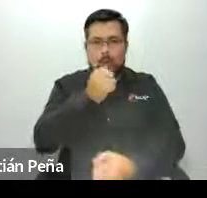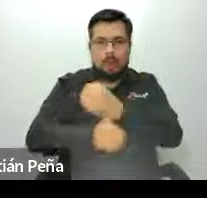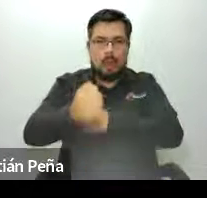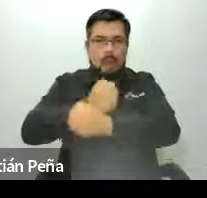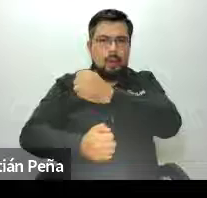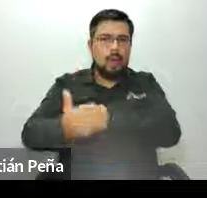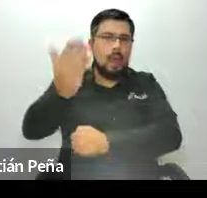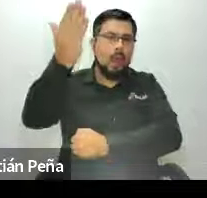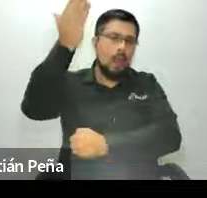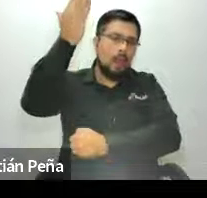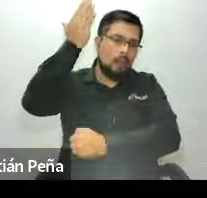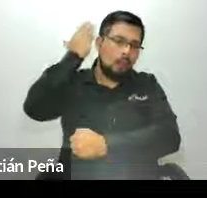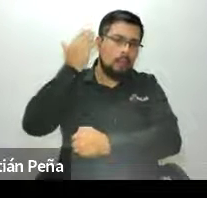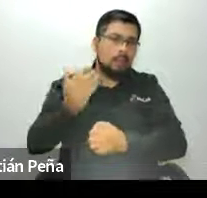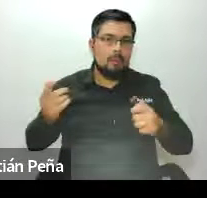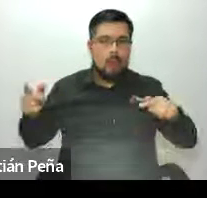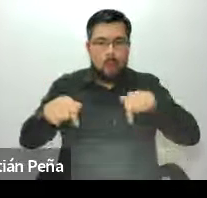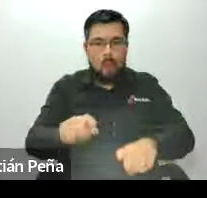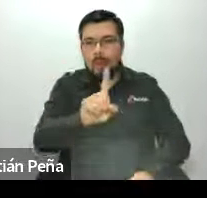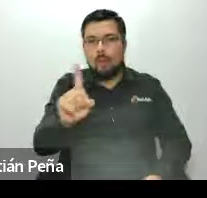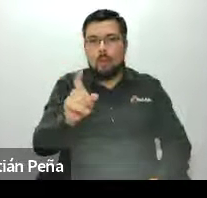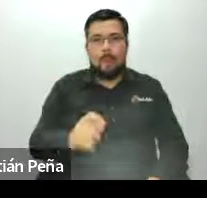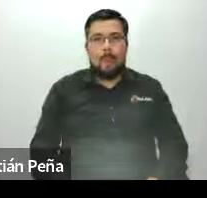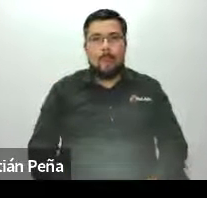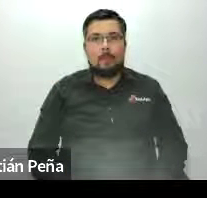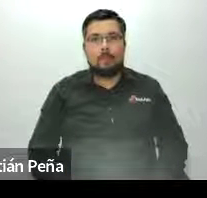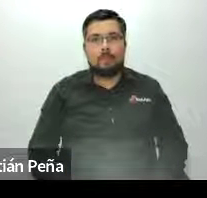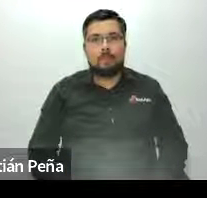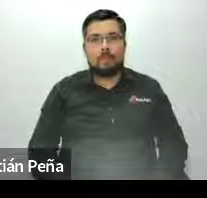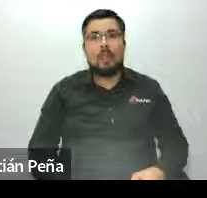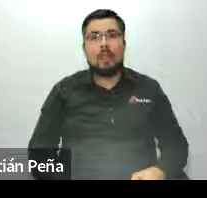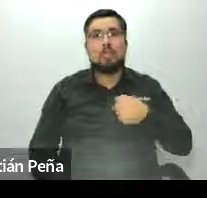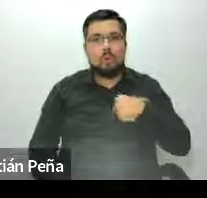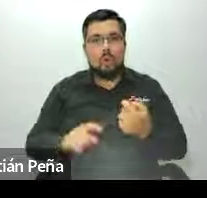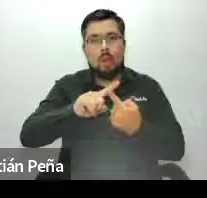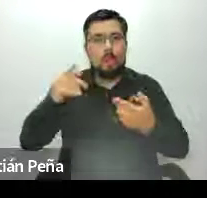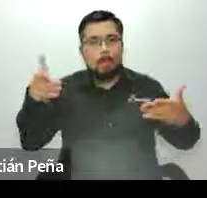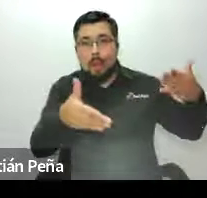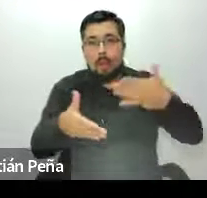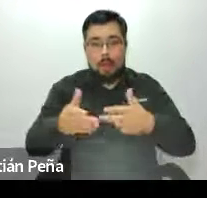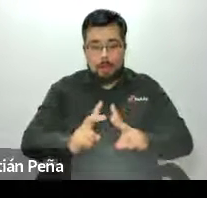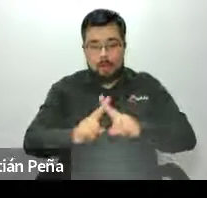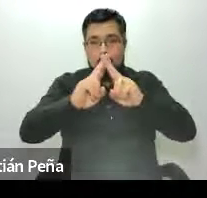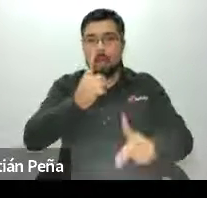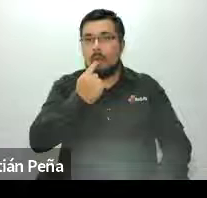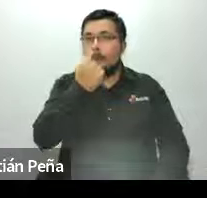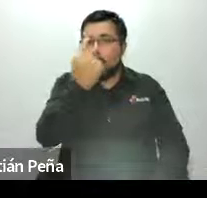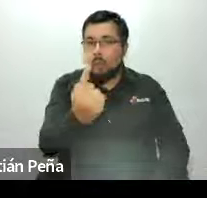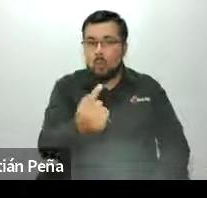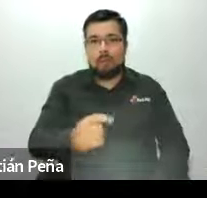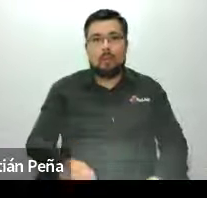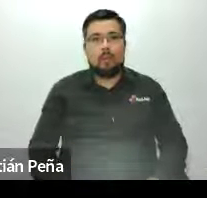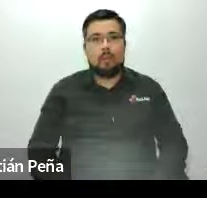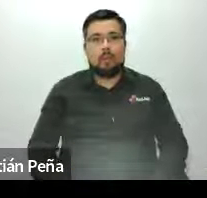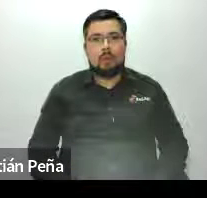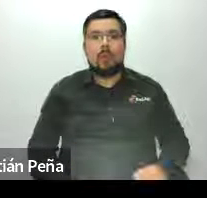años atrás, ya, ahora no actualmente, yo participé también de la construcción de las preguntas. O sea, he sido parte del